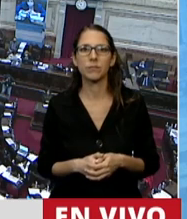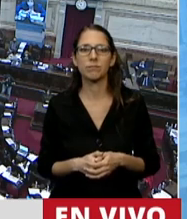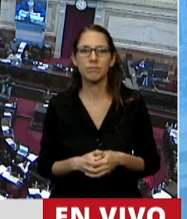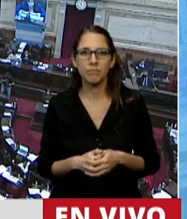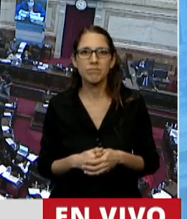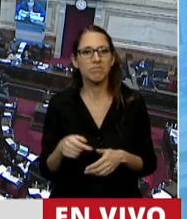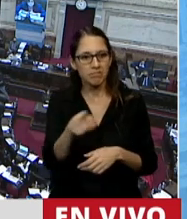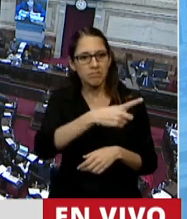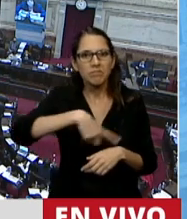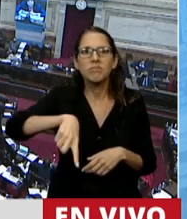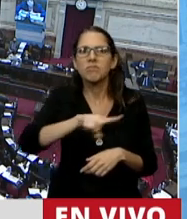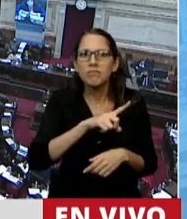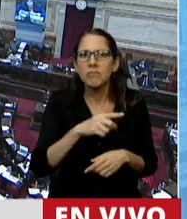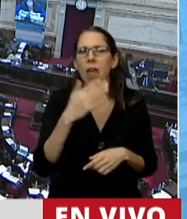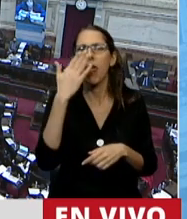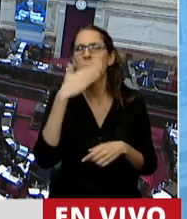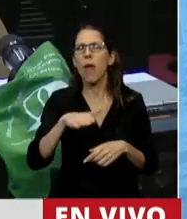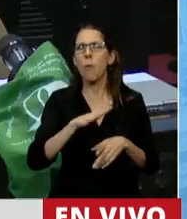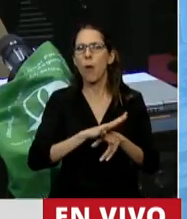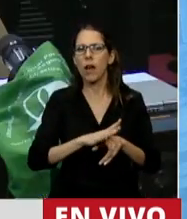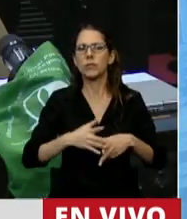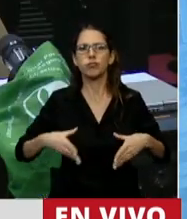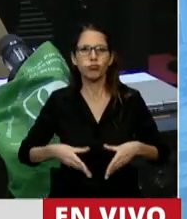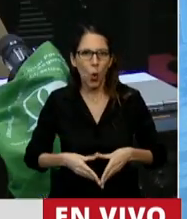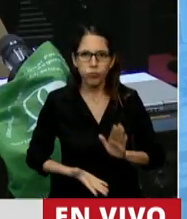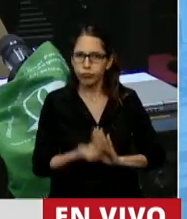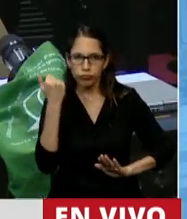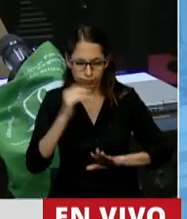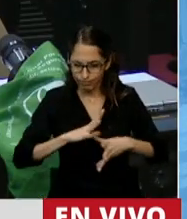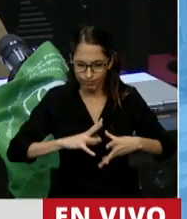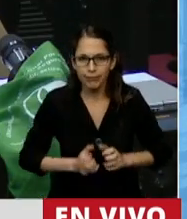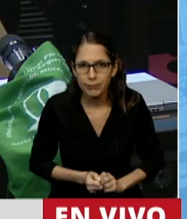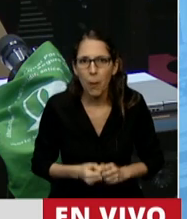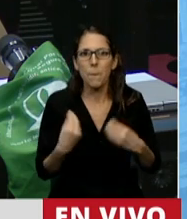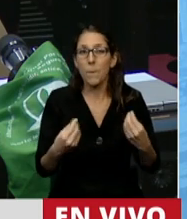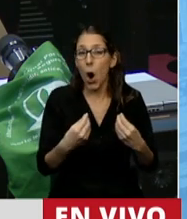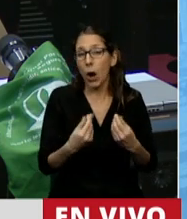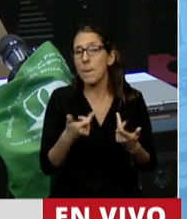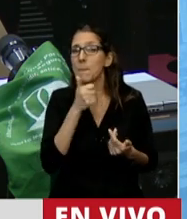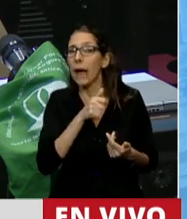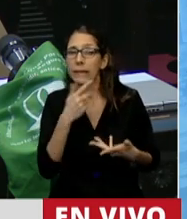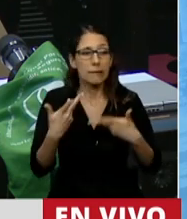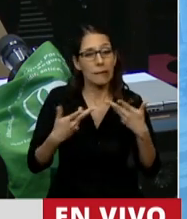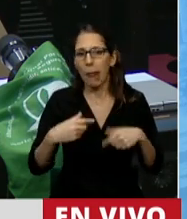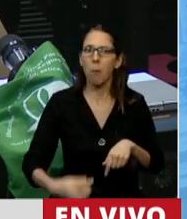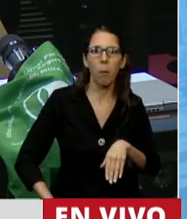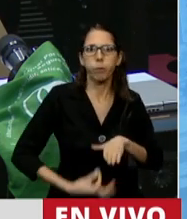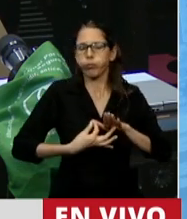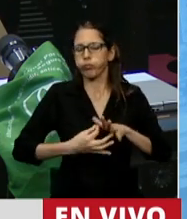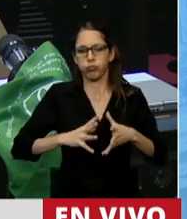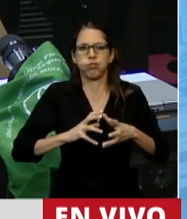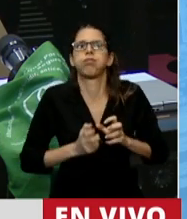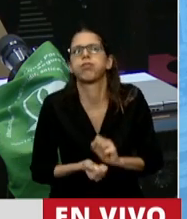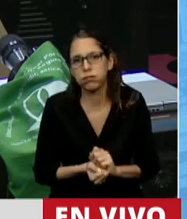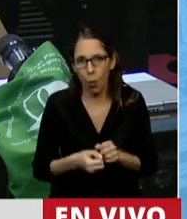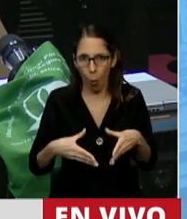que terminaban con una histerectomía porque se ponían una pastilla de permanganato de potasio que les perforaba el útero o que se introducían agujas